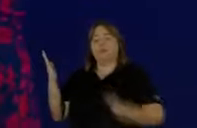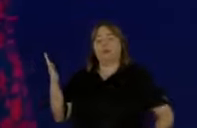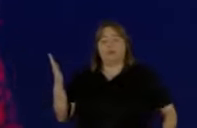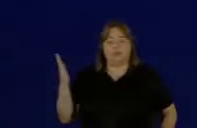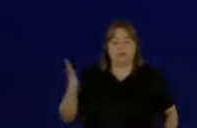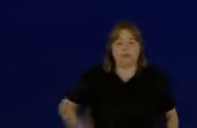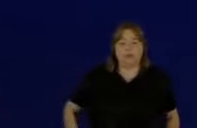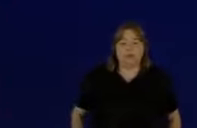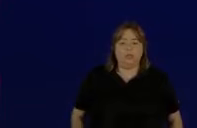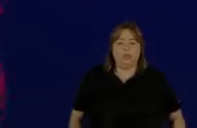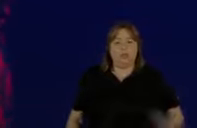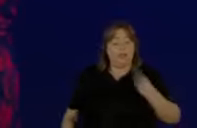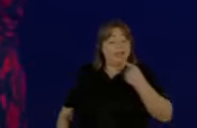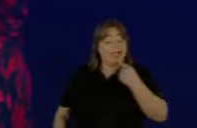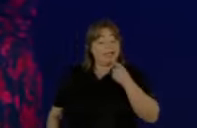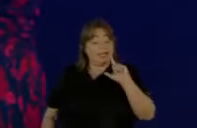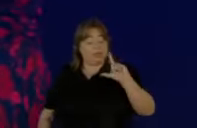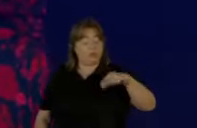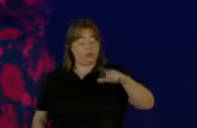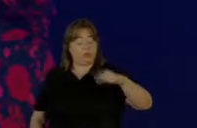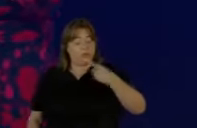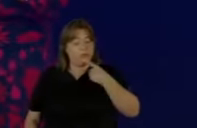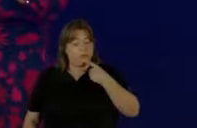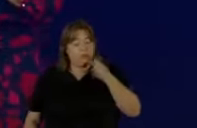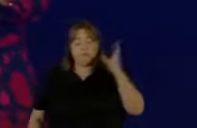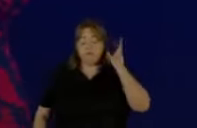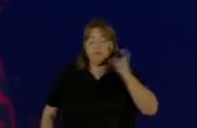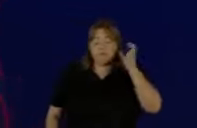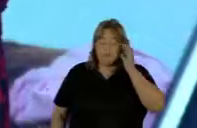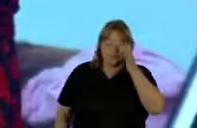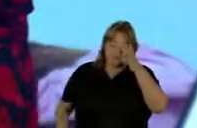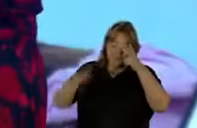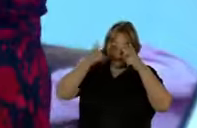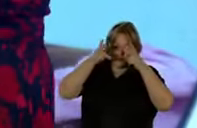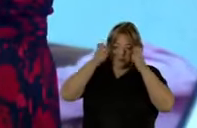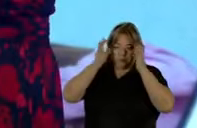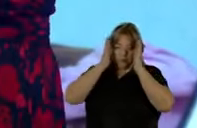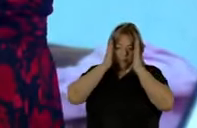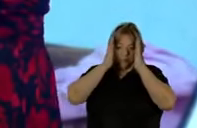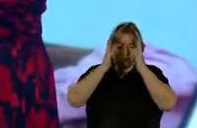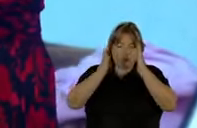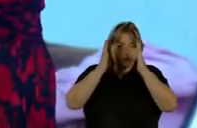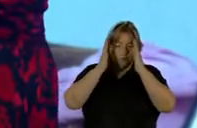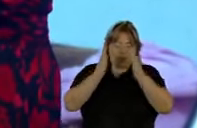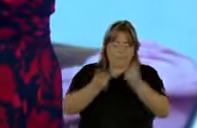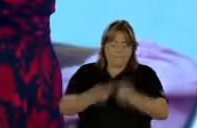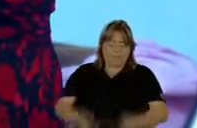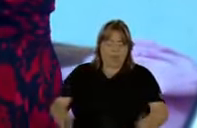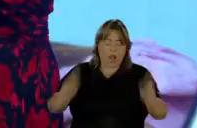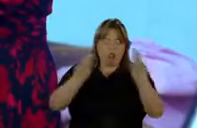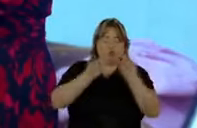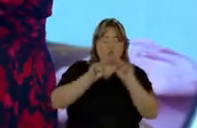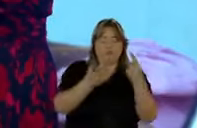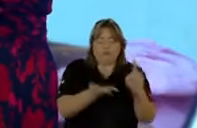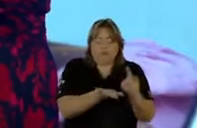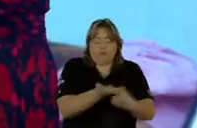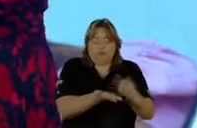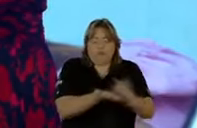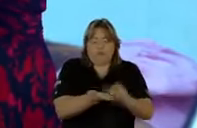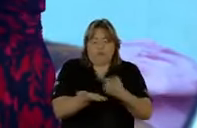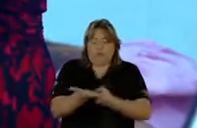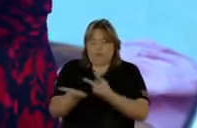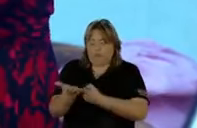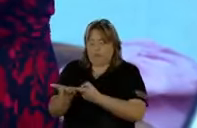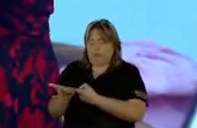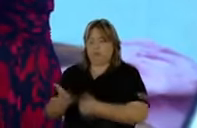Y luego dice, escucha esto. Yo creo que eso es algo, un argumento tan valioso, tan maravilloso, de tanto